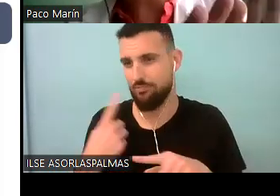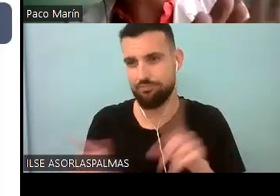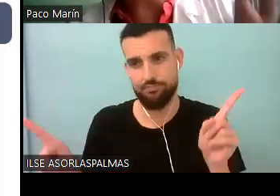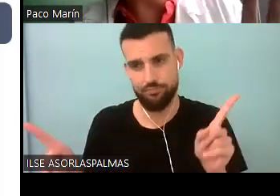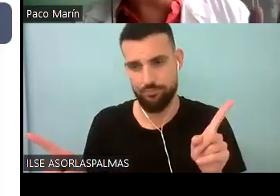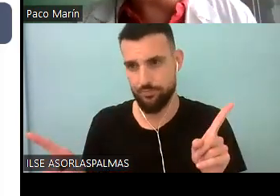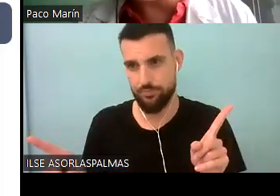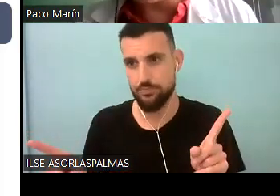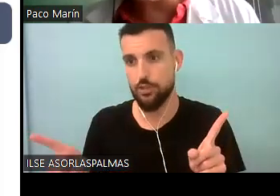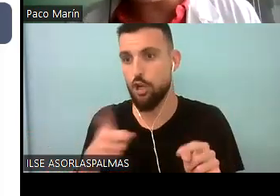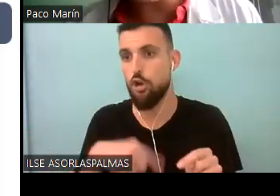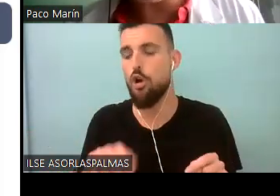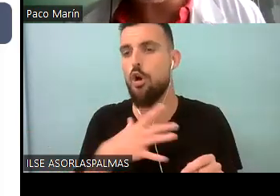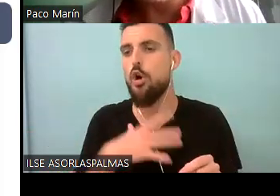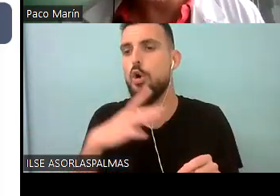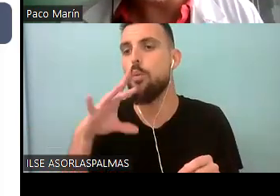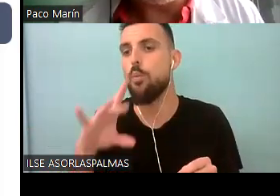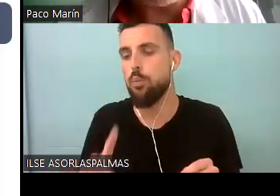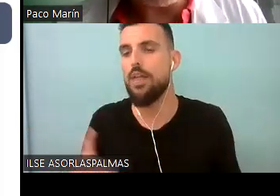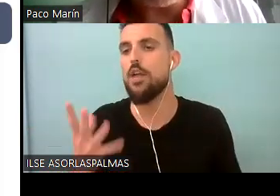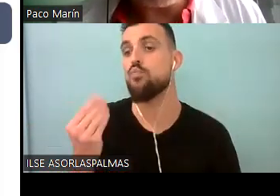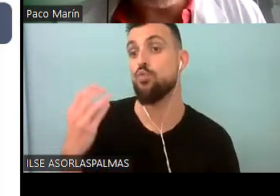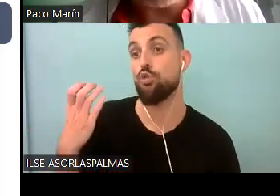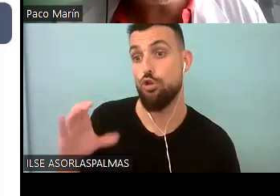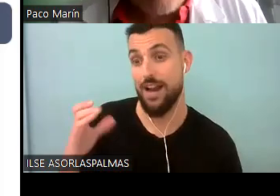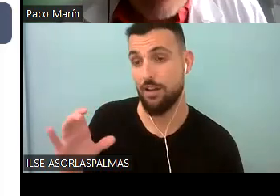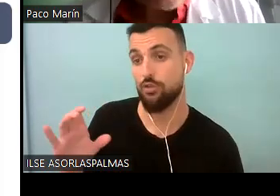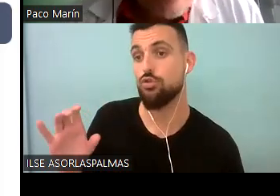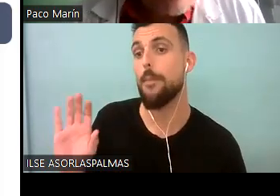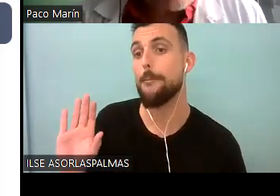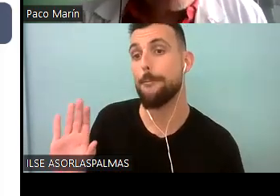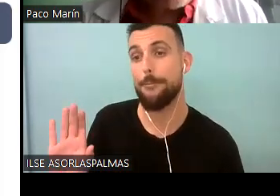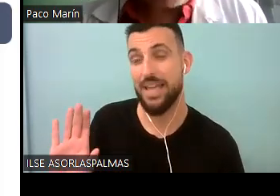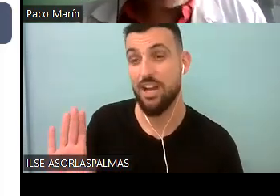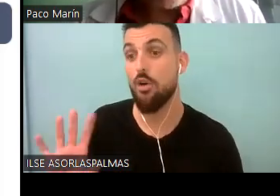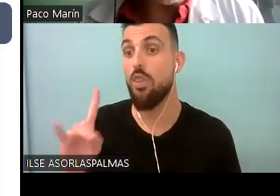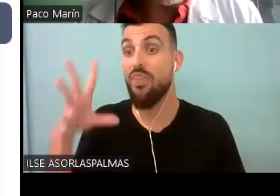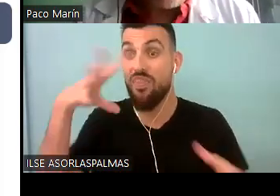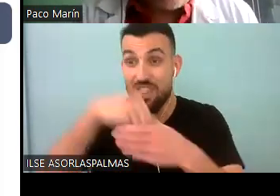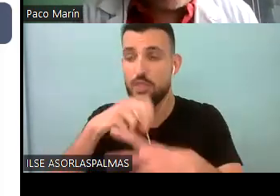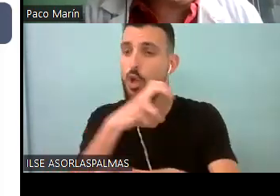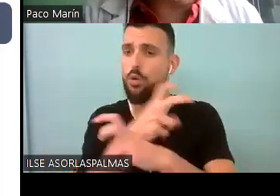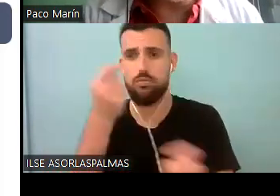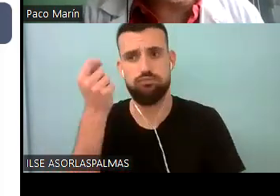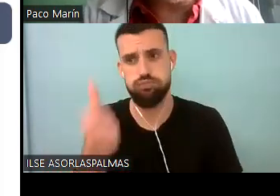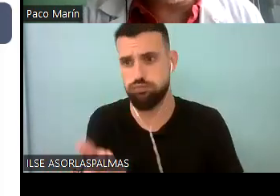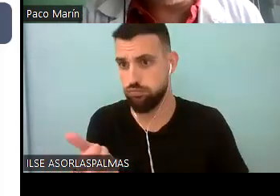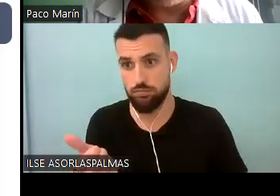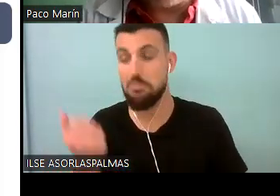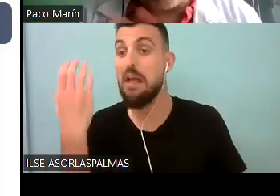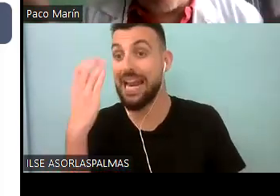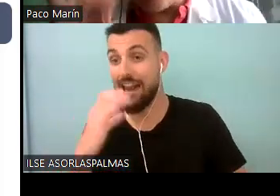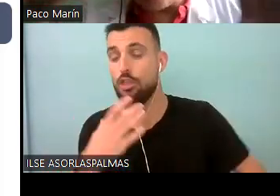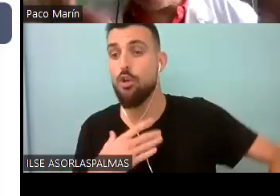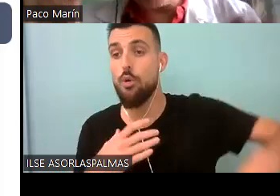O sea, nosotros podemos tener exceso de calcio a nivel de articulaciones, pero donde tiene que estar, que es dentro del hueso, tener un